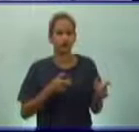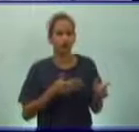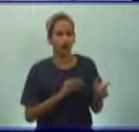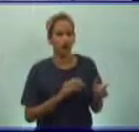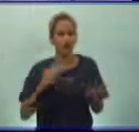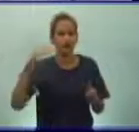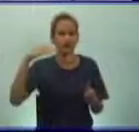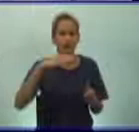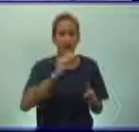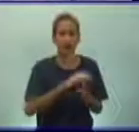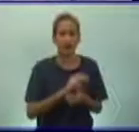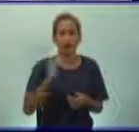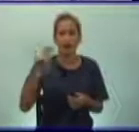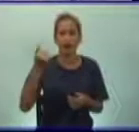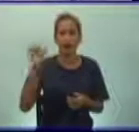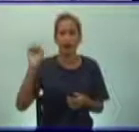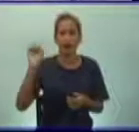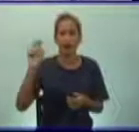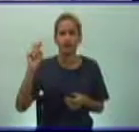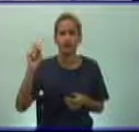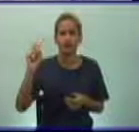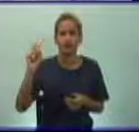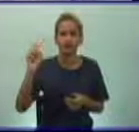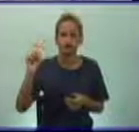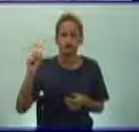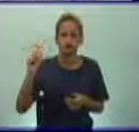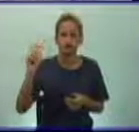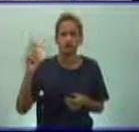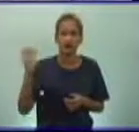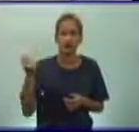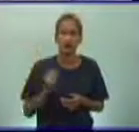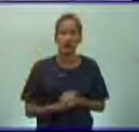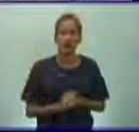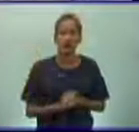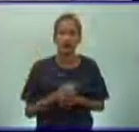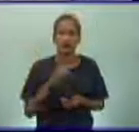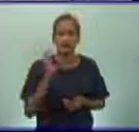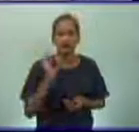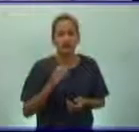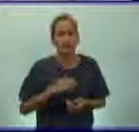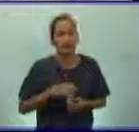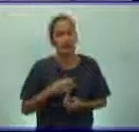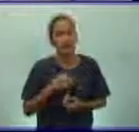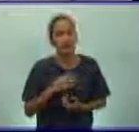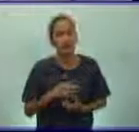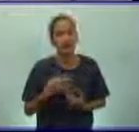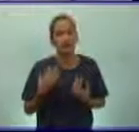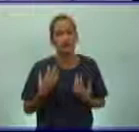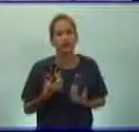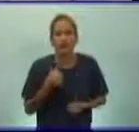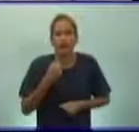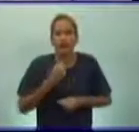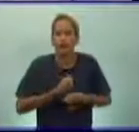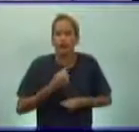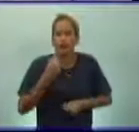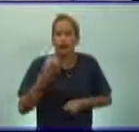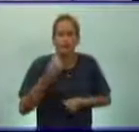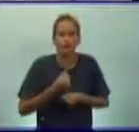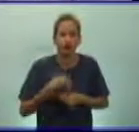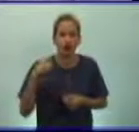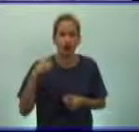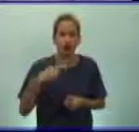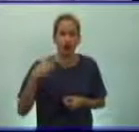Maestra. Sensible ante los problemas del pueblo y de la humanidad, laboriosa,